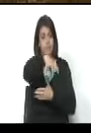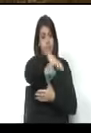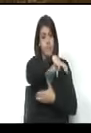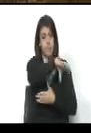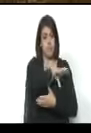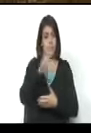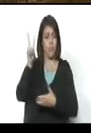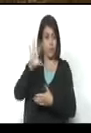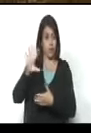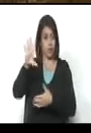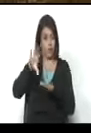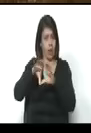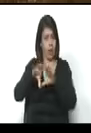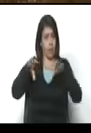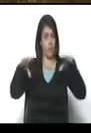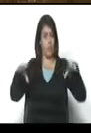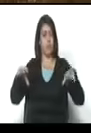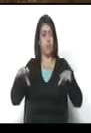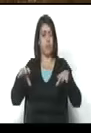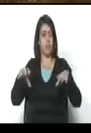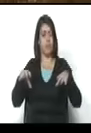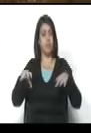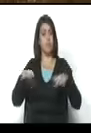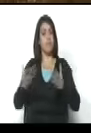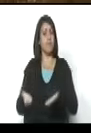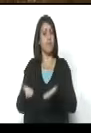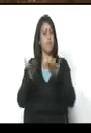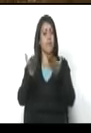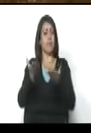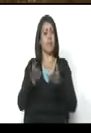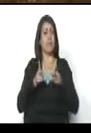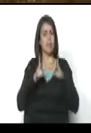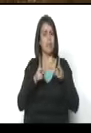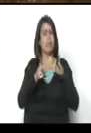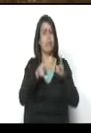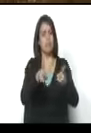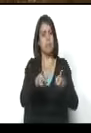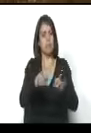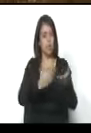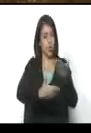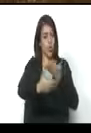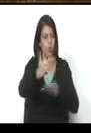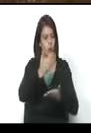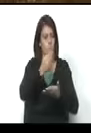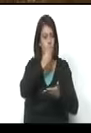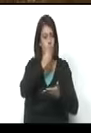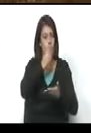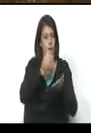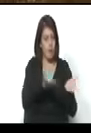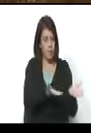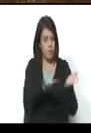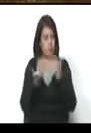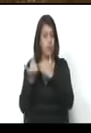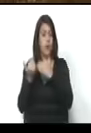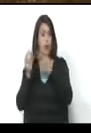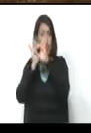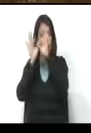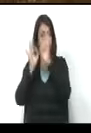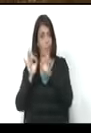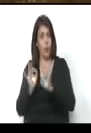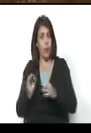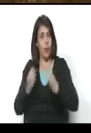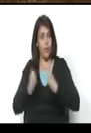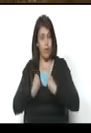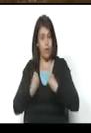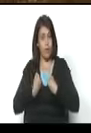a Venezuela dividida, el que levantó al mendigo y compartió su comida, su manera de estar